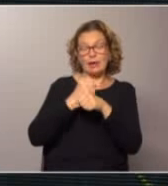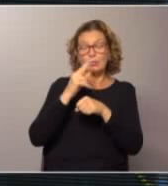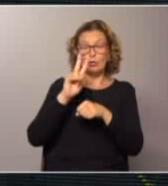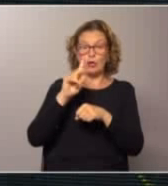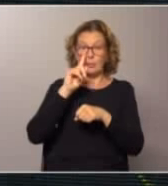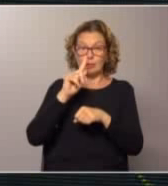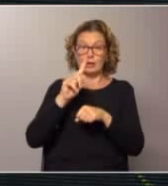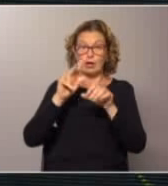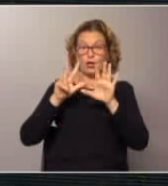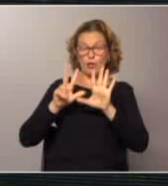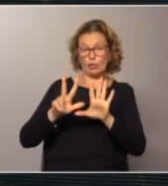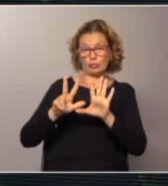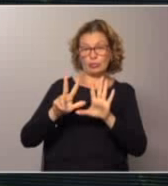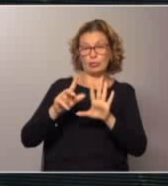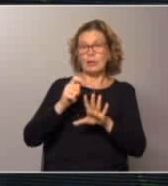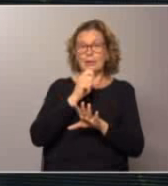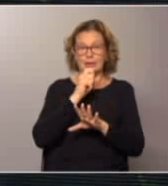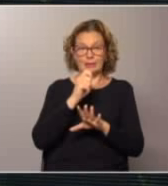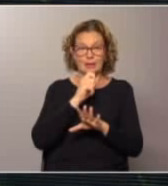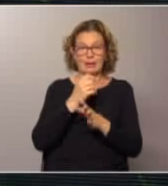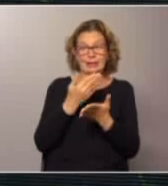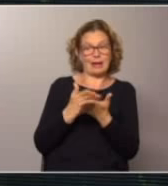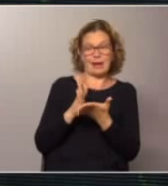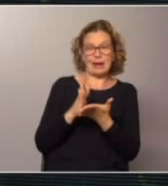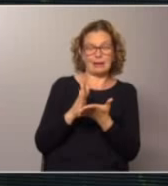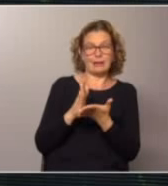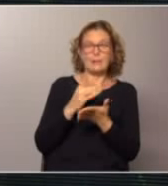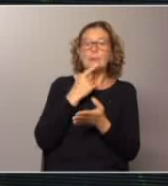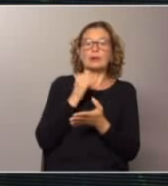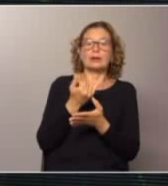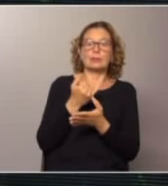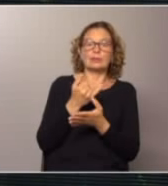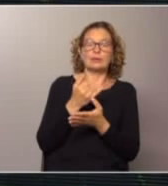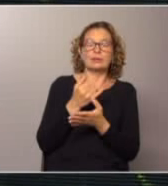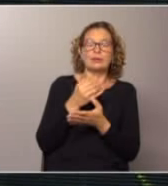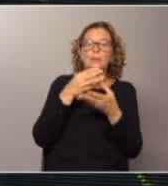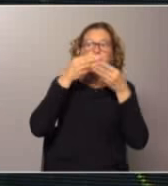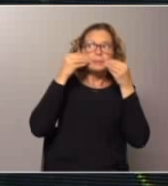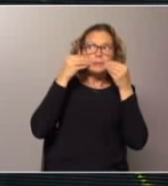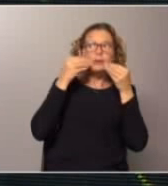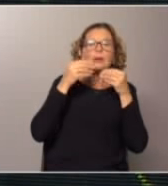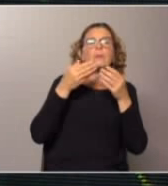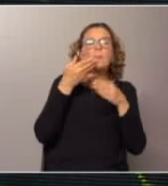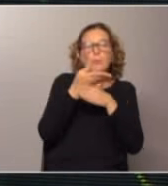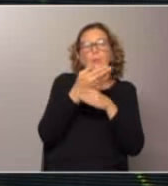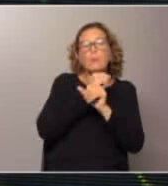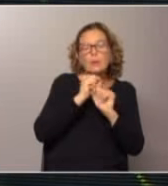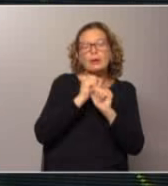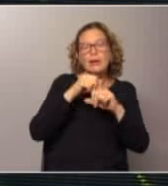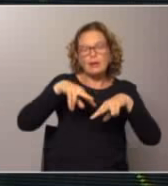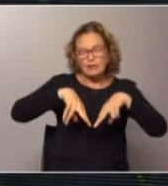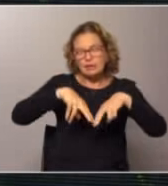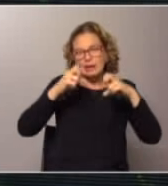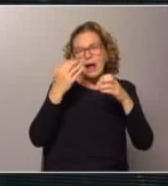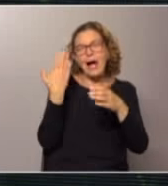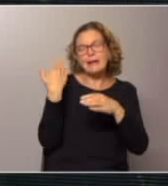en no criminalizar a la prensa para sacarle digamos mordazas y permitirle investigar porque antes